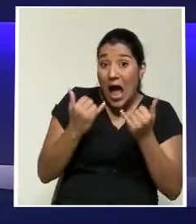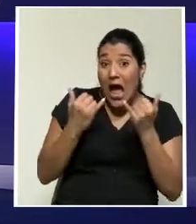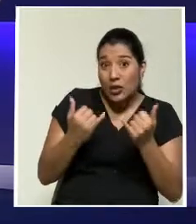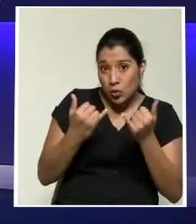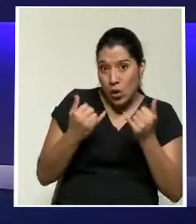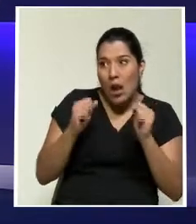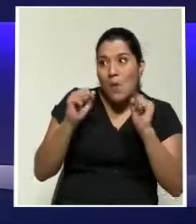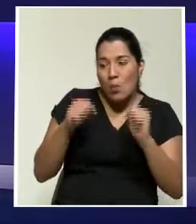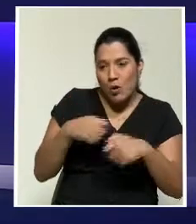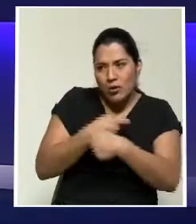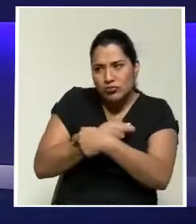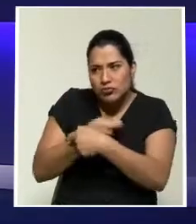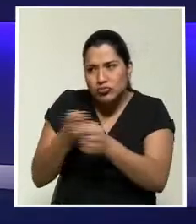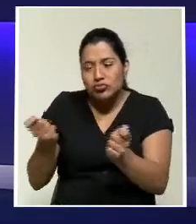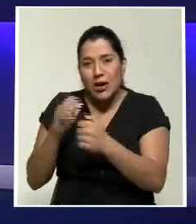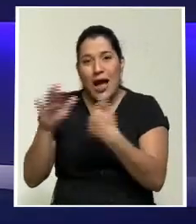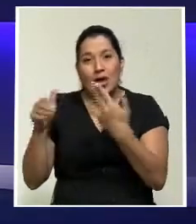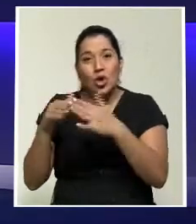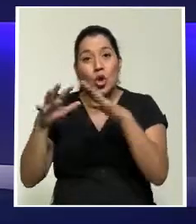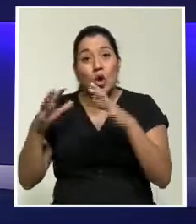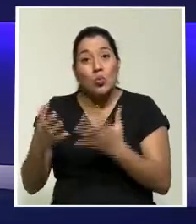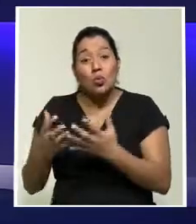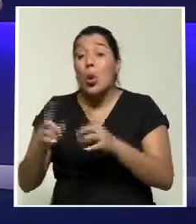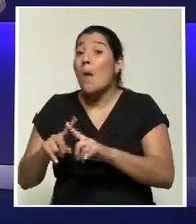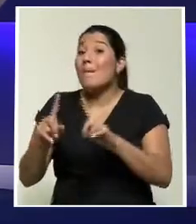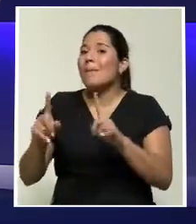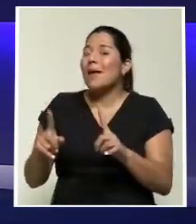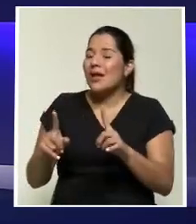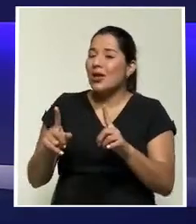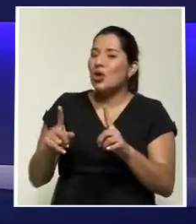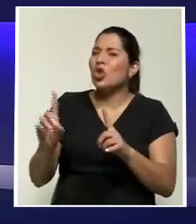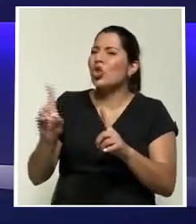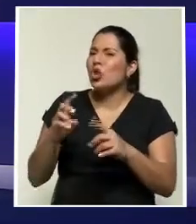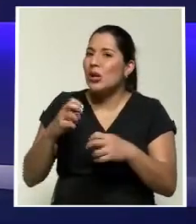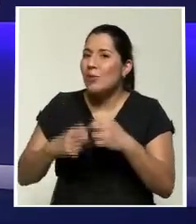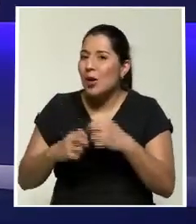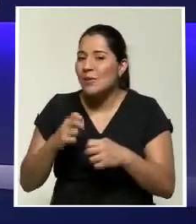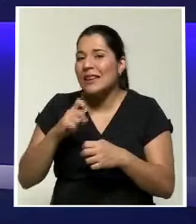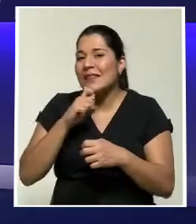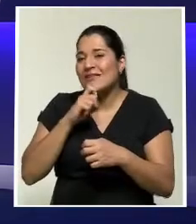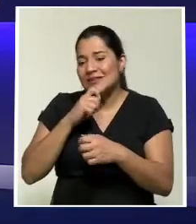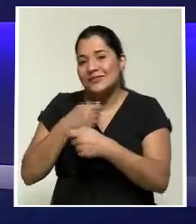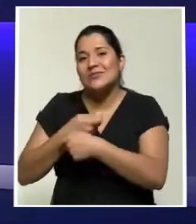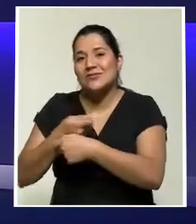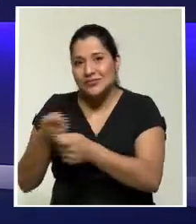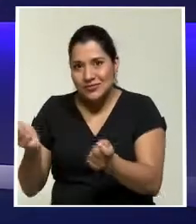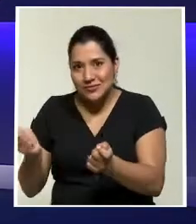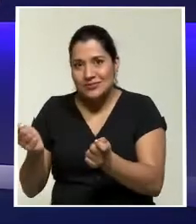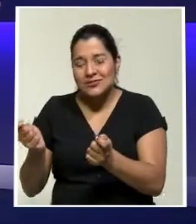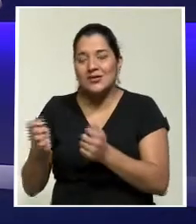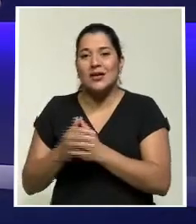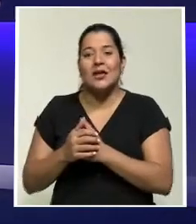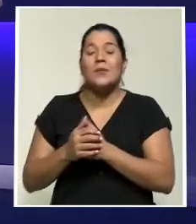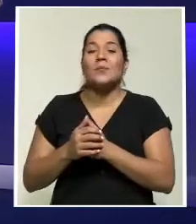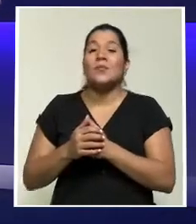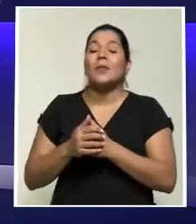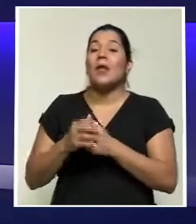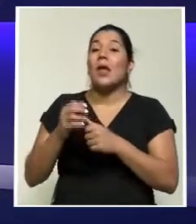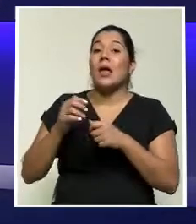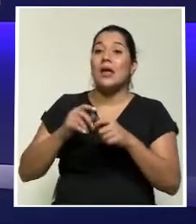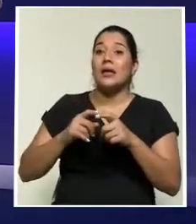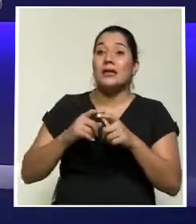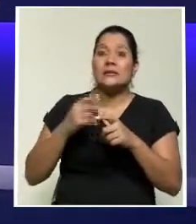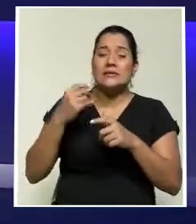la distribución de esos alimentos, ¿verdad? Y hacia dónde está canalizado el alimento, ¿verdad? Si tenemos tierras cultivables, pero